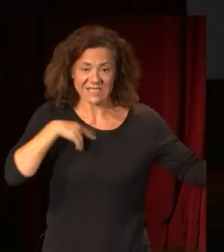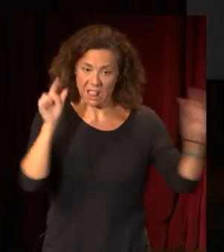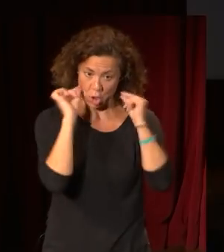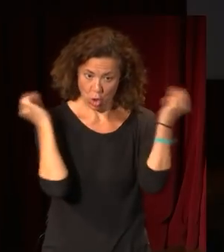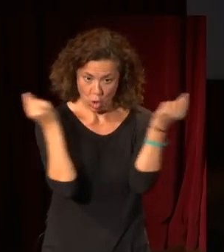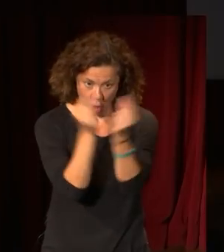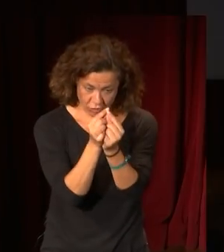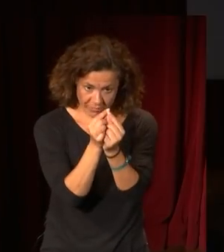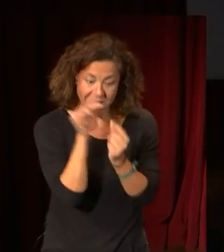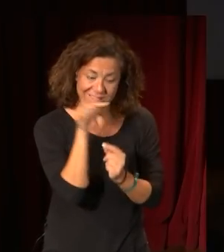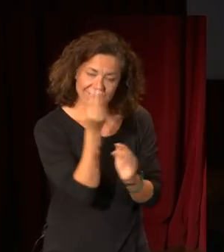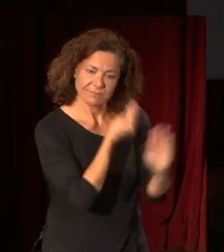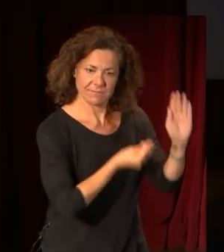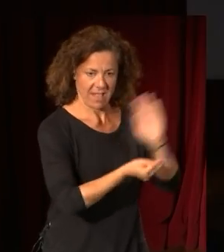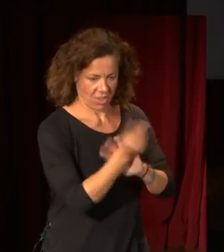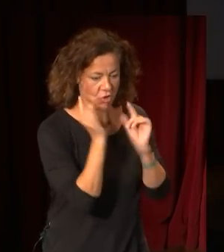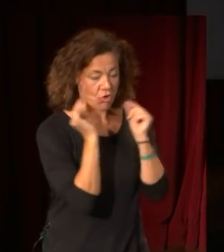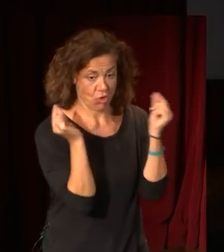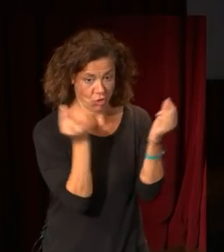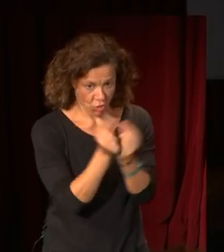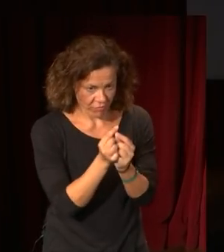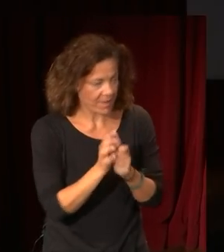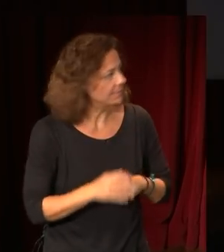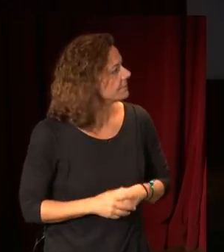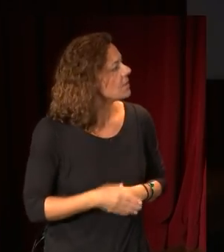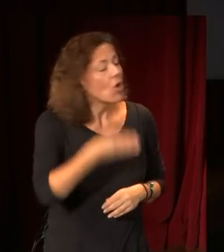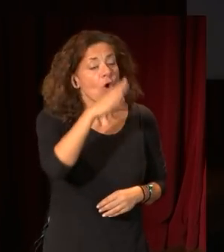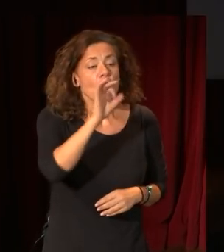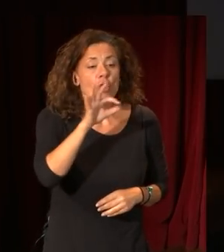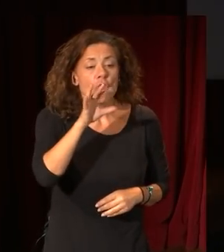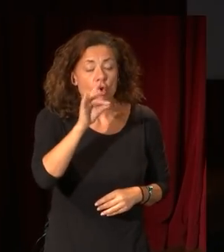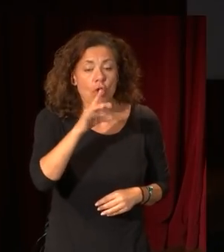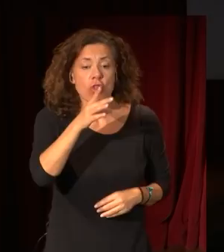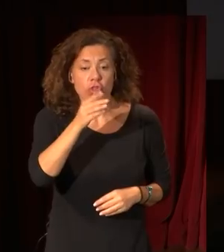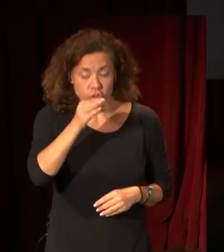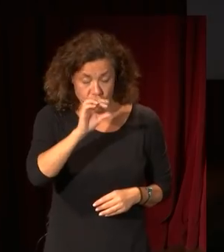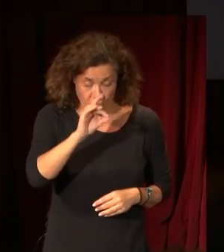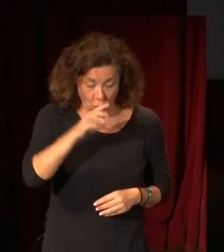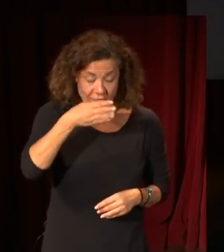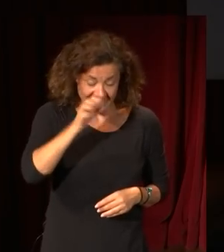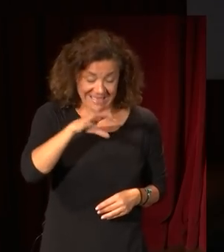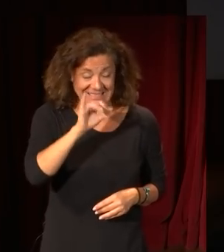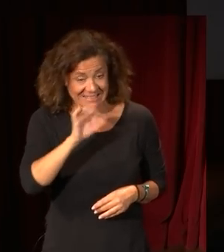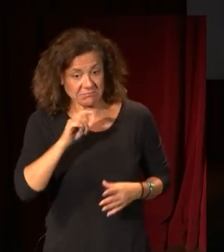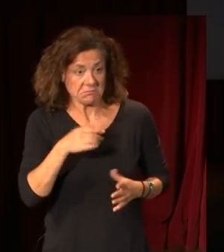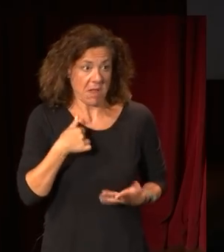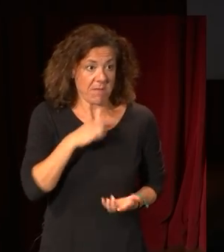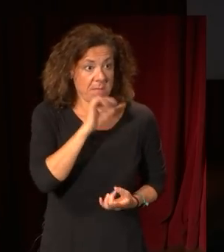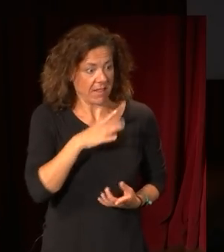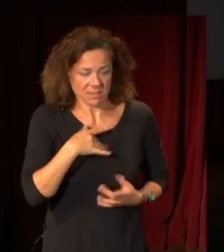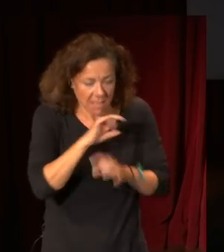de bermejo este córdoba en sí es una referencia discutida pero a mi modo de ver